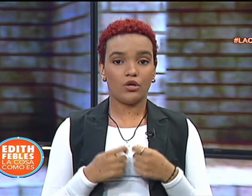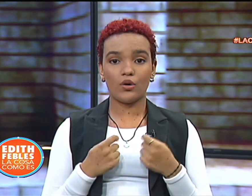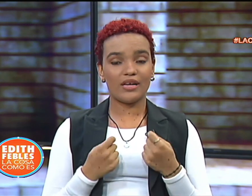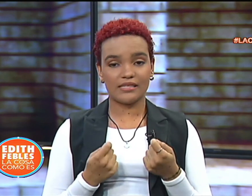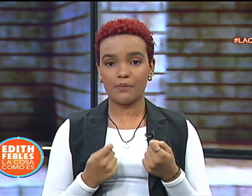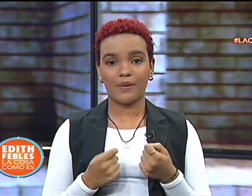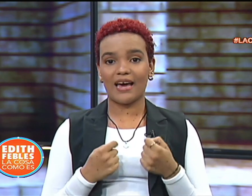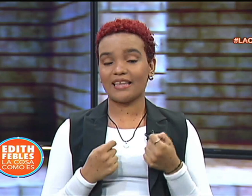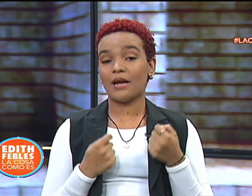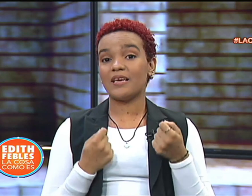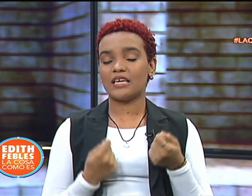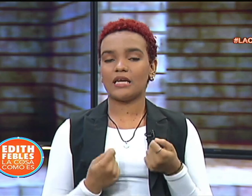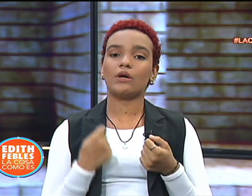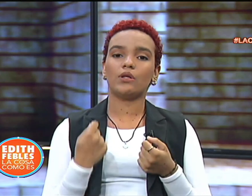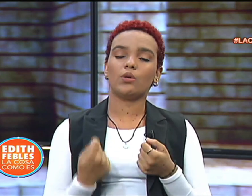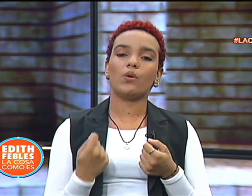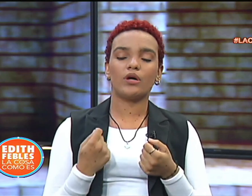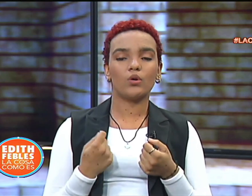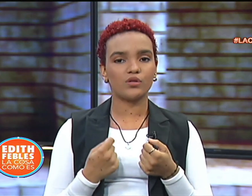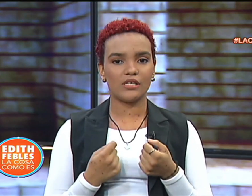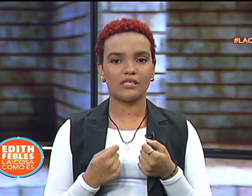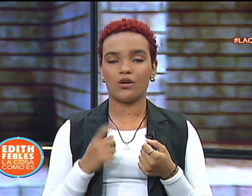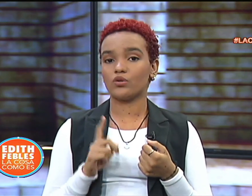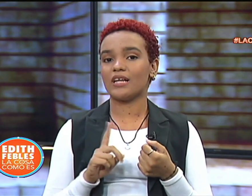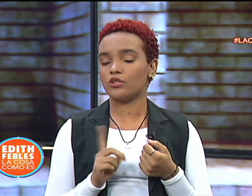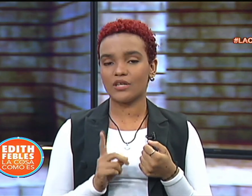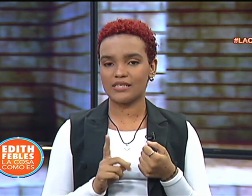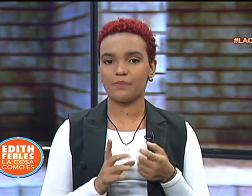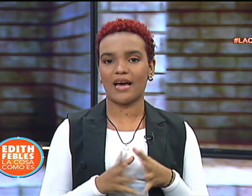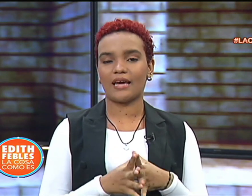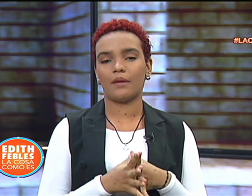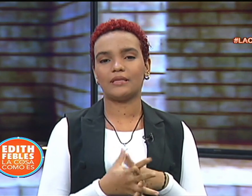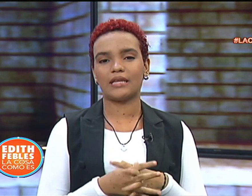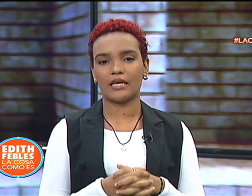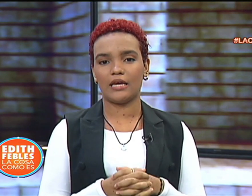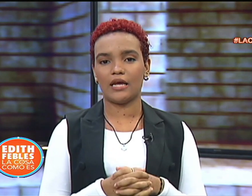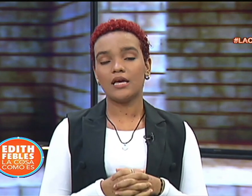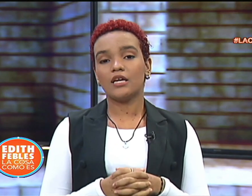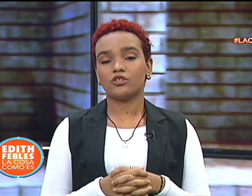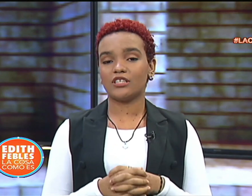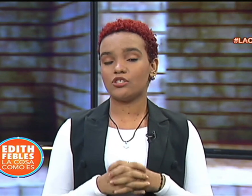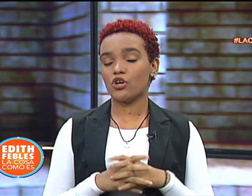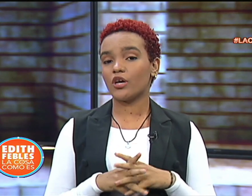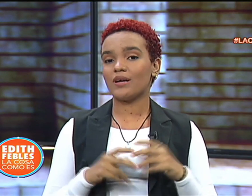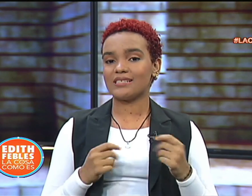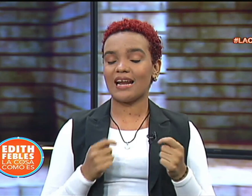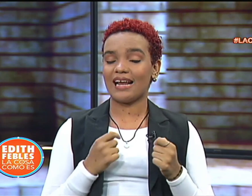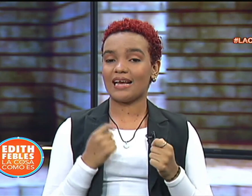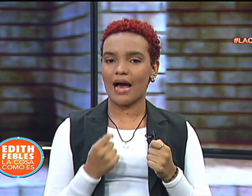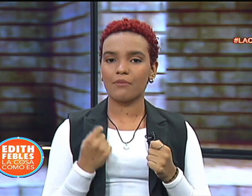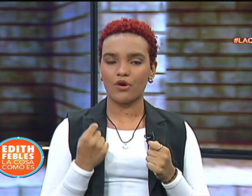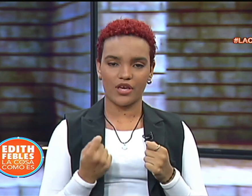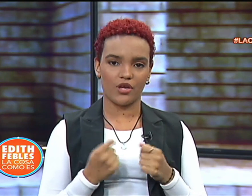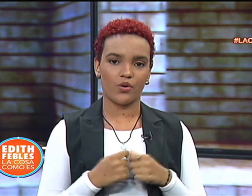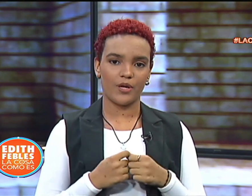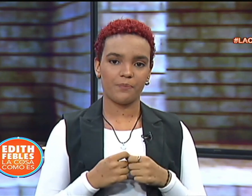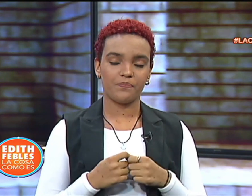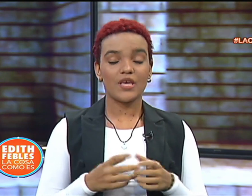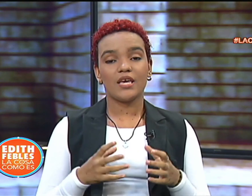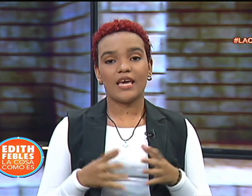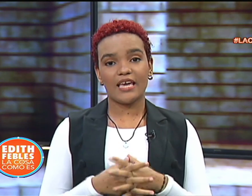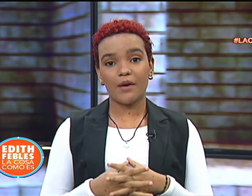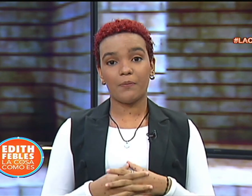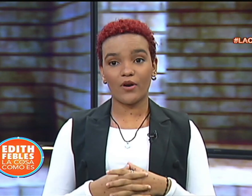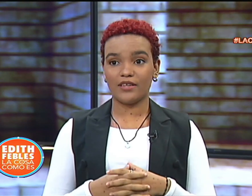no así para quedarme inquieta cuando veo una injusticia no sé no nací para quedarme tranquila entonces yo quiero hacer el cambio que quiero ver